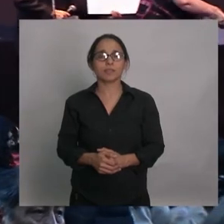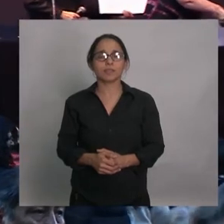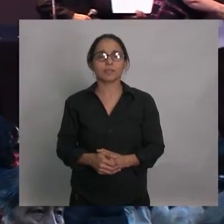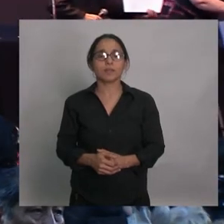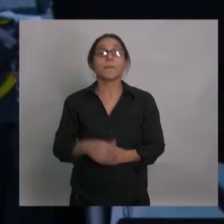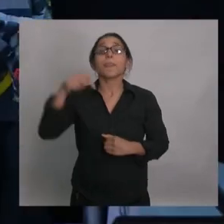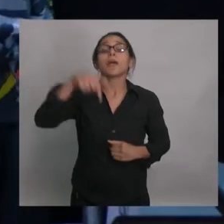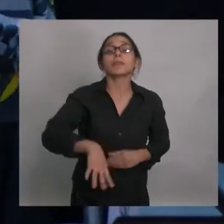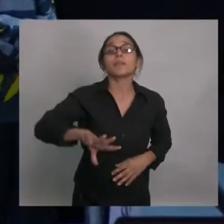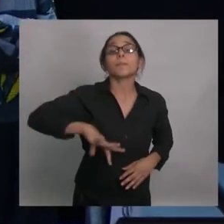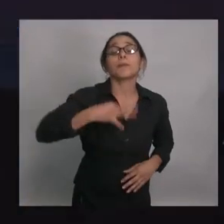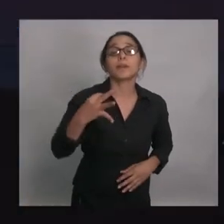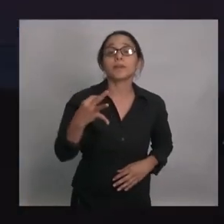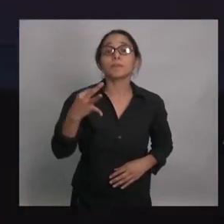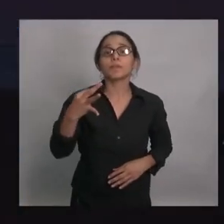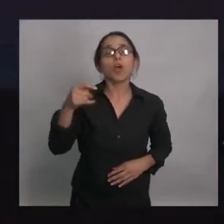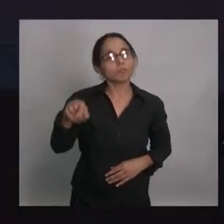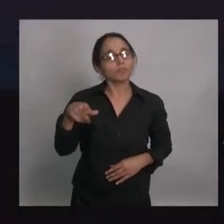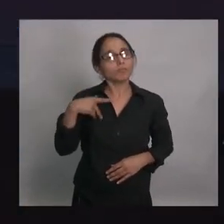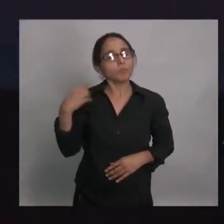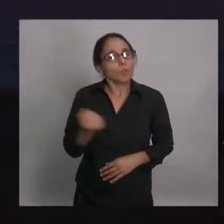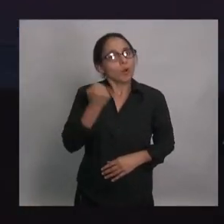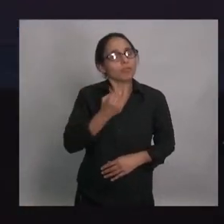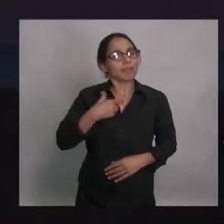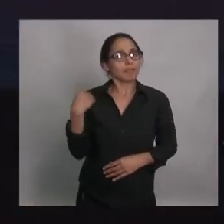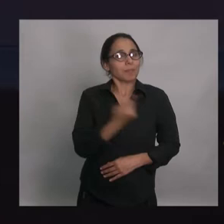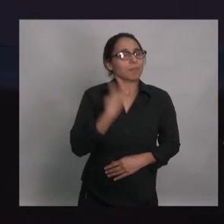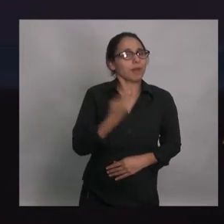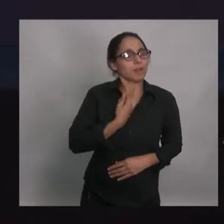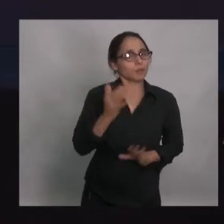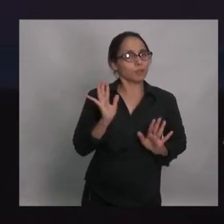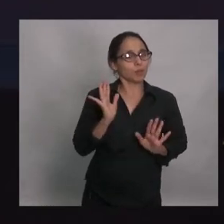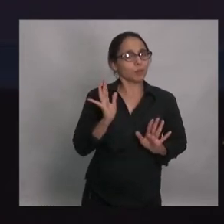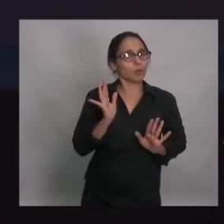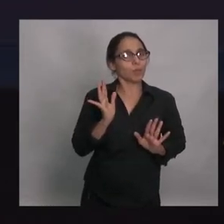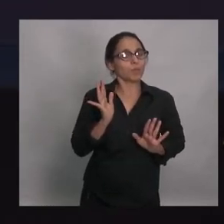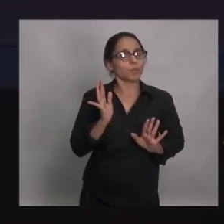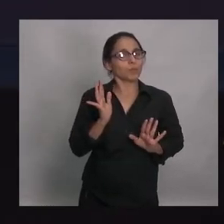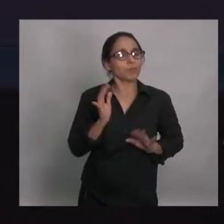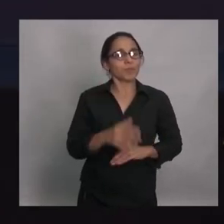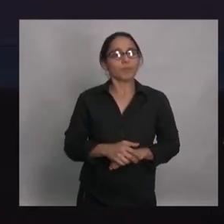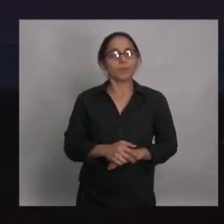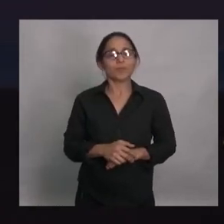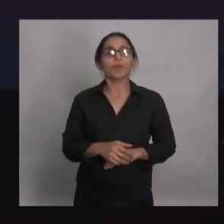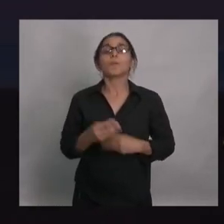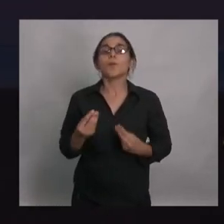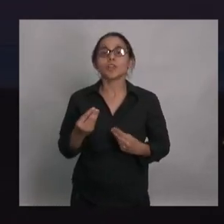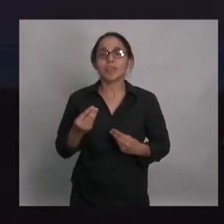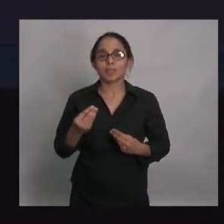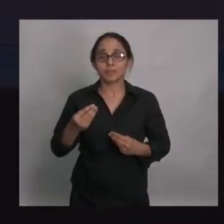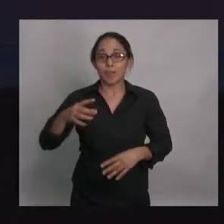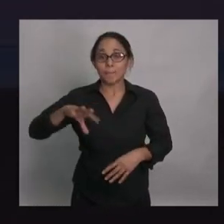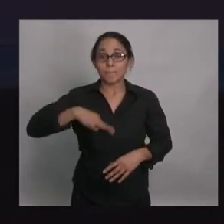este premio también tiene un sentido muy especial para nosotros porque se lo vamos a entregar